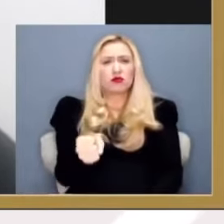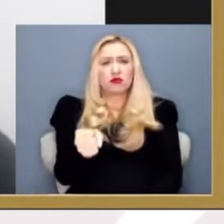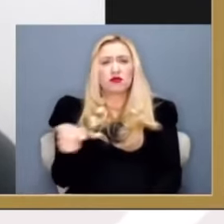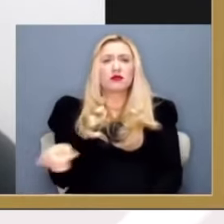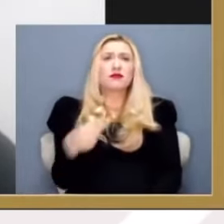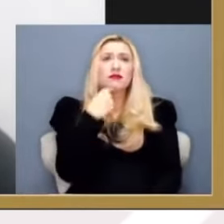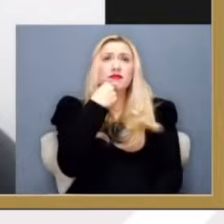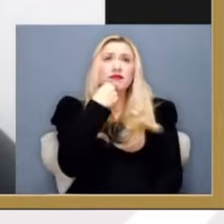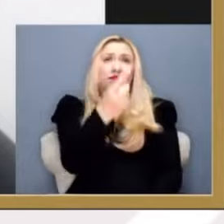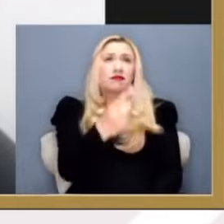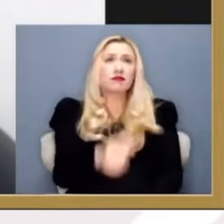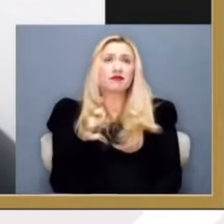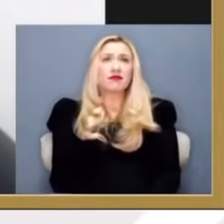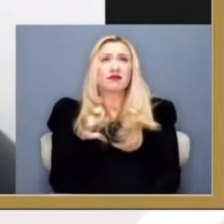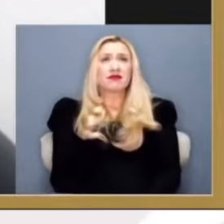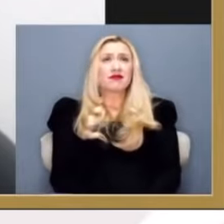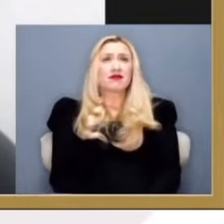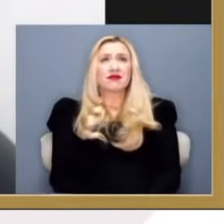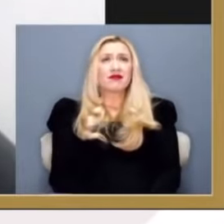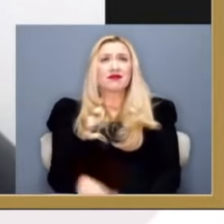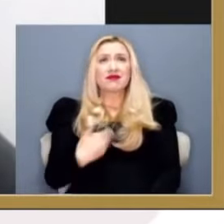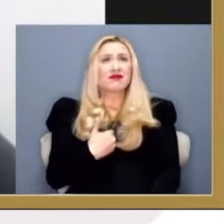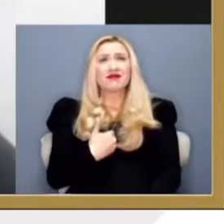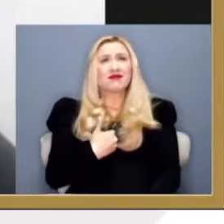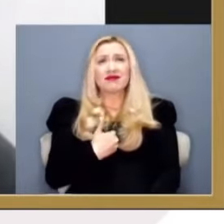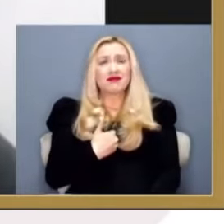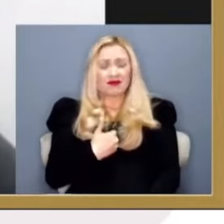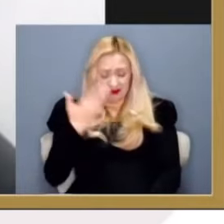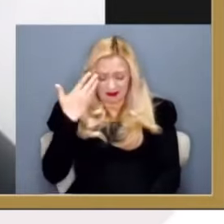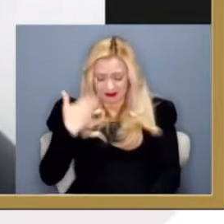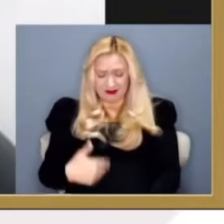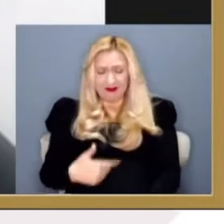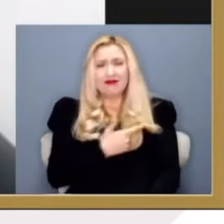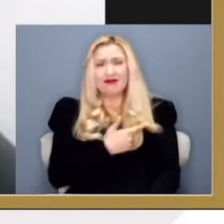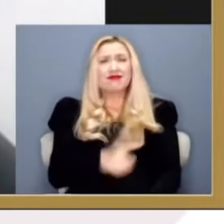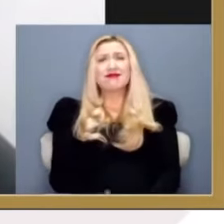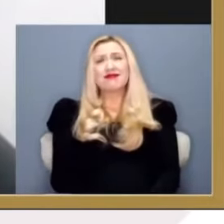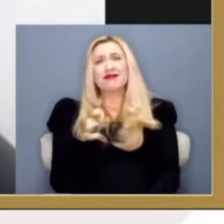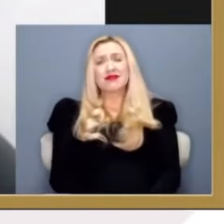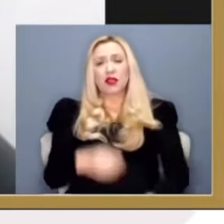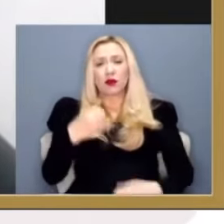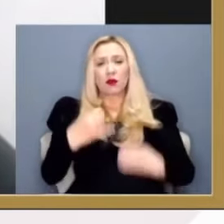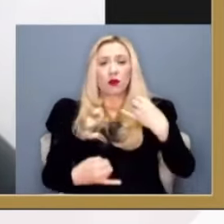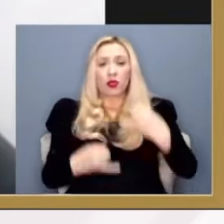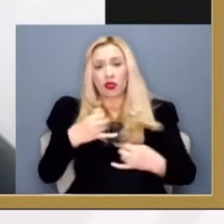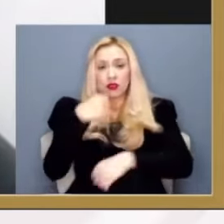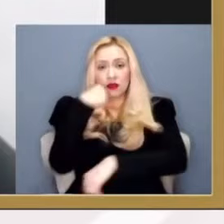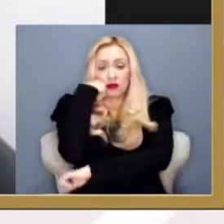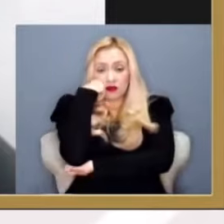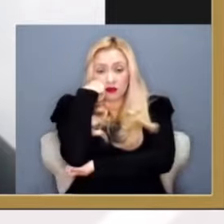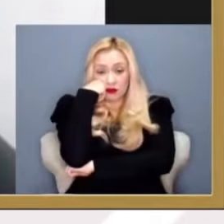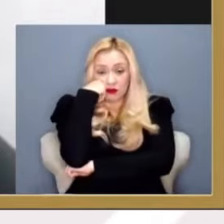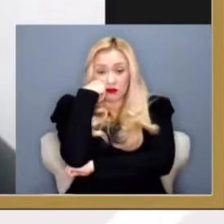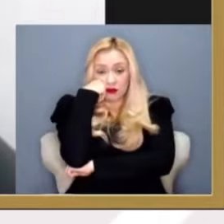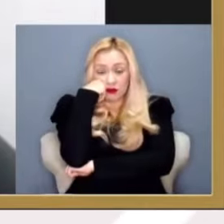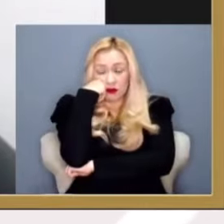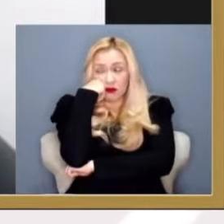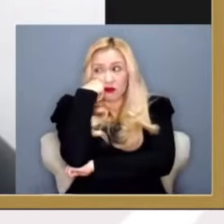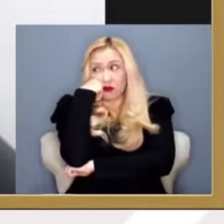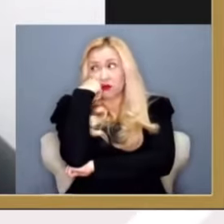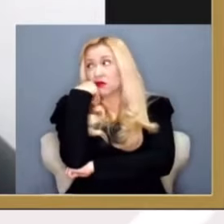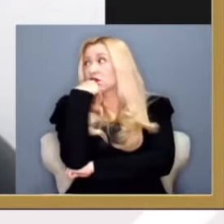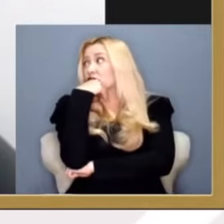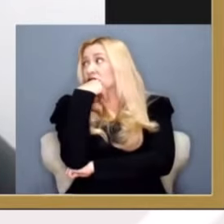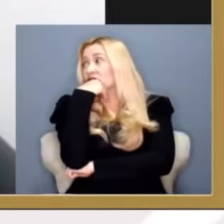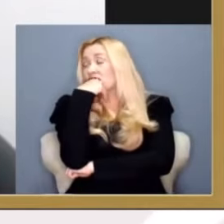diciéndoles quién es realmente a la jueza o al juez y a todas las personas que están ahí presentes y que tenga que haber incluso médicos